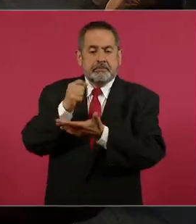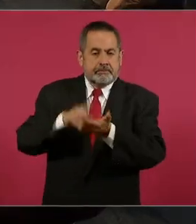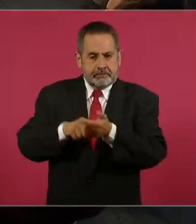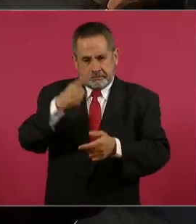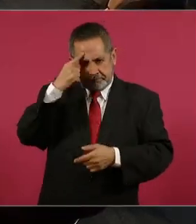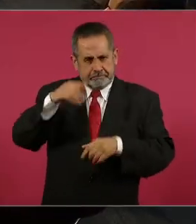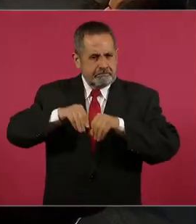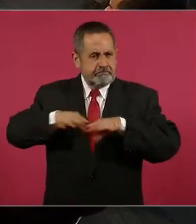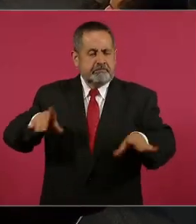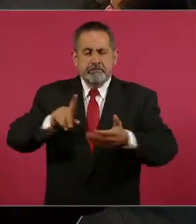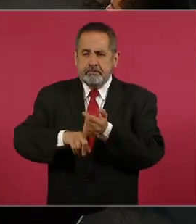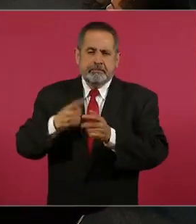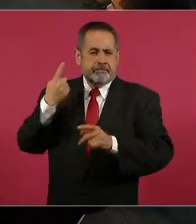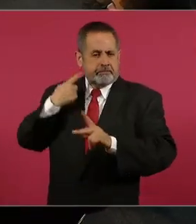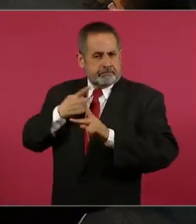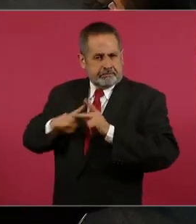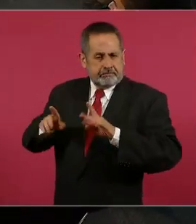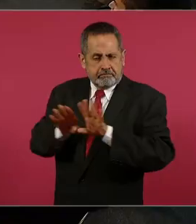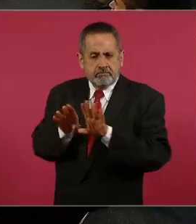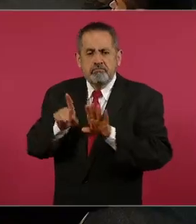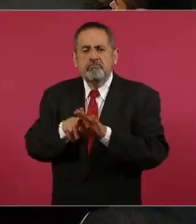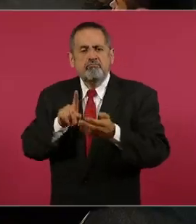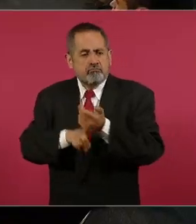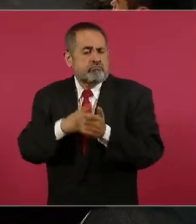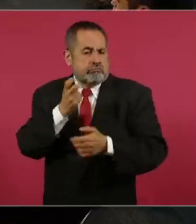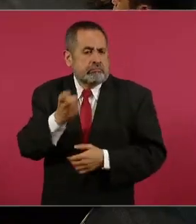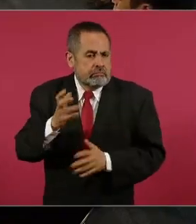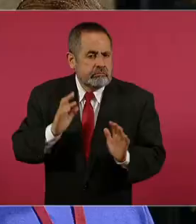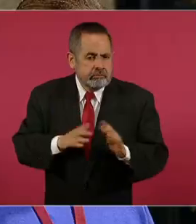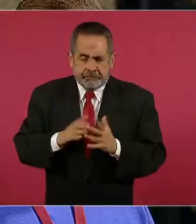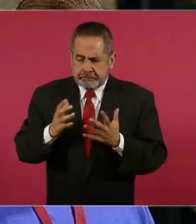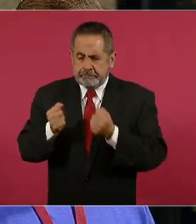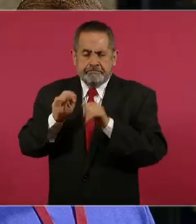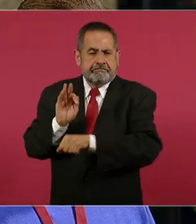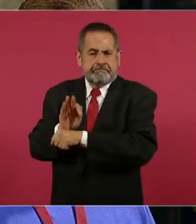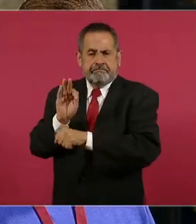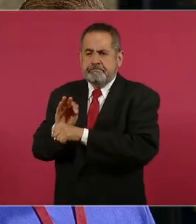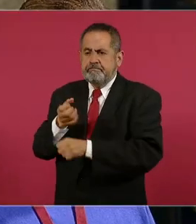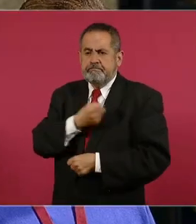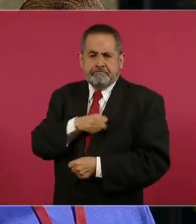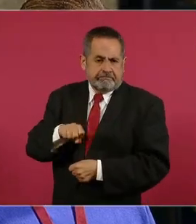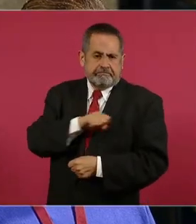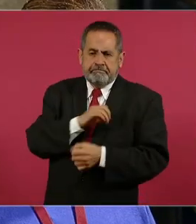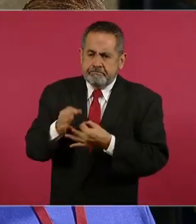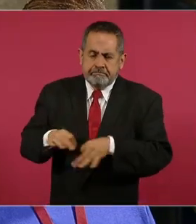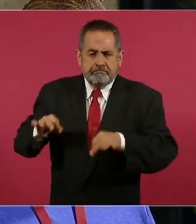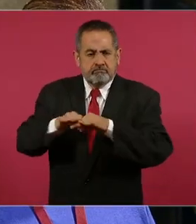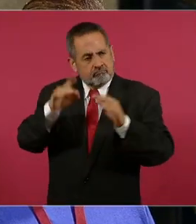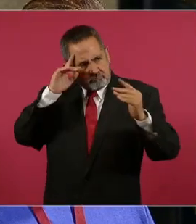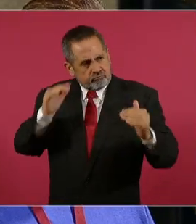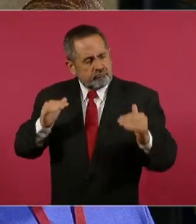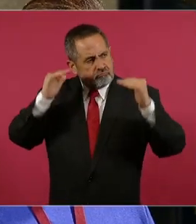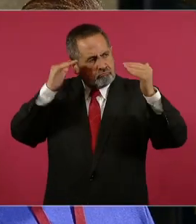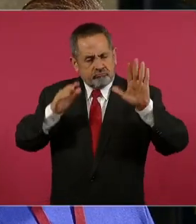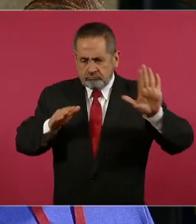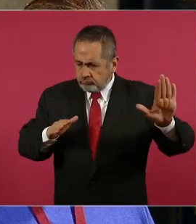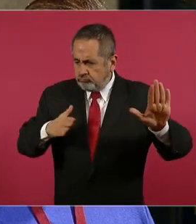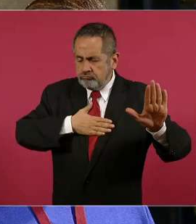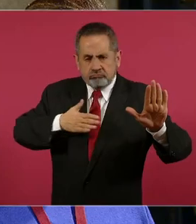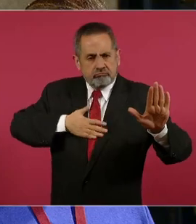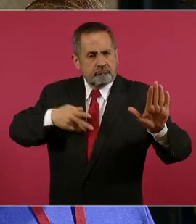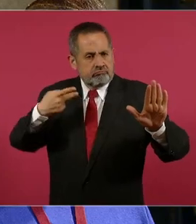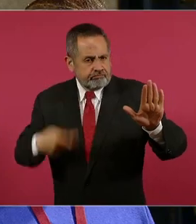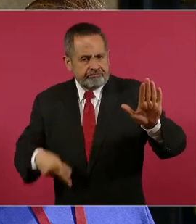usted emitió al inicio de su gobierno pues buscaba precisamente salvaguardar la salud, pero sobre todo la soberanía alimentaria